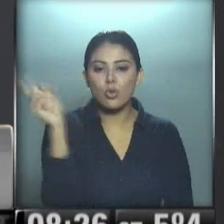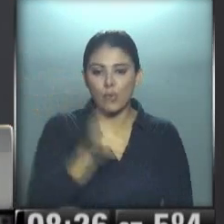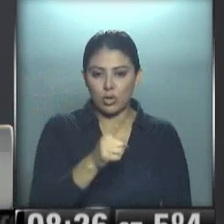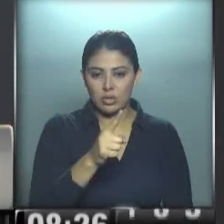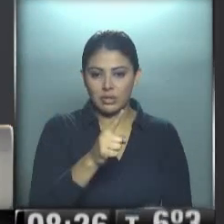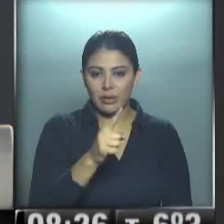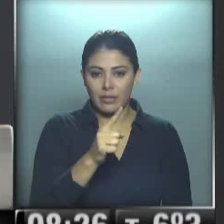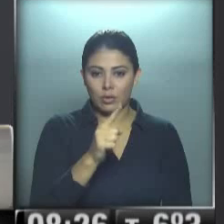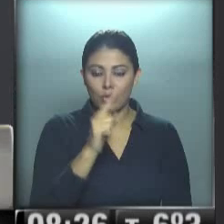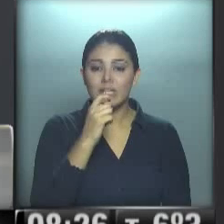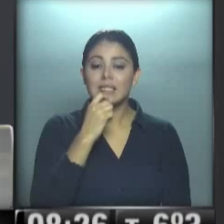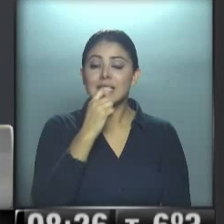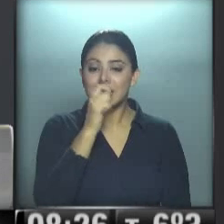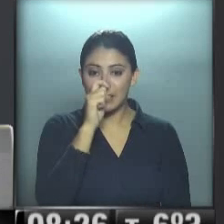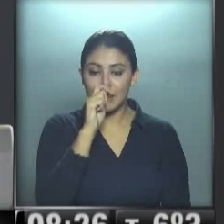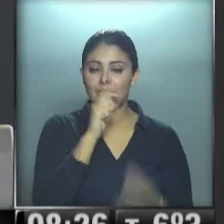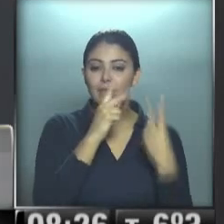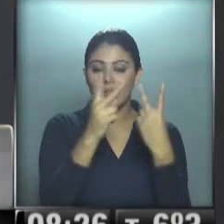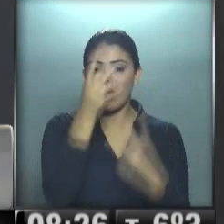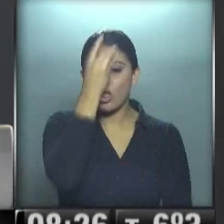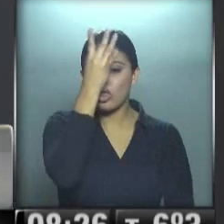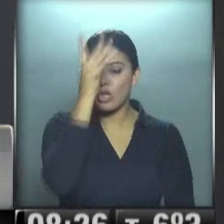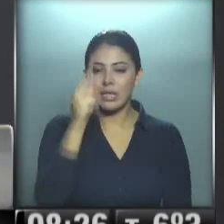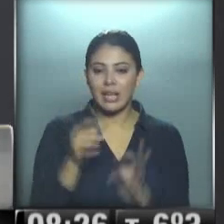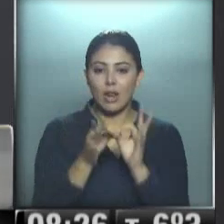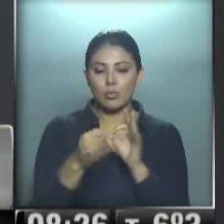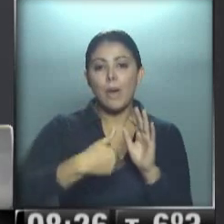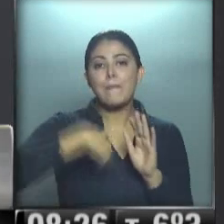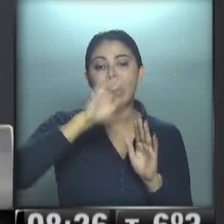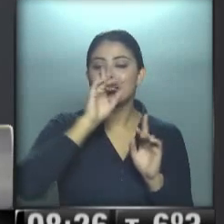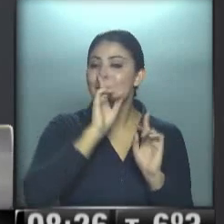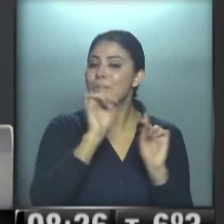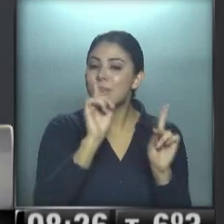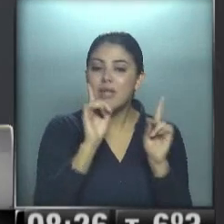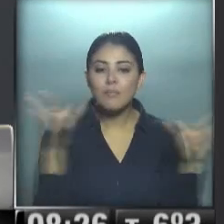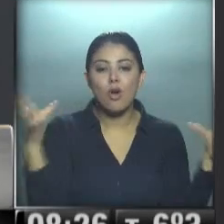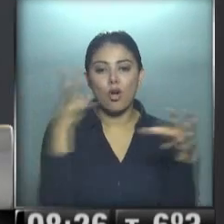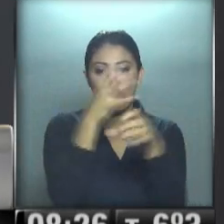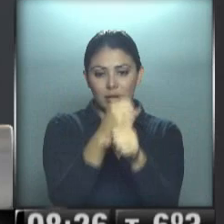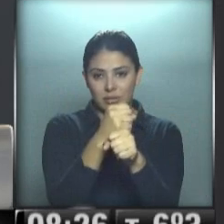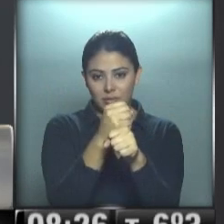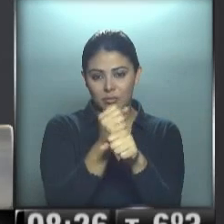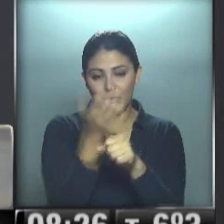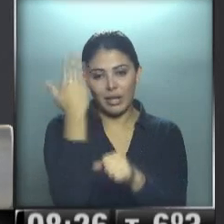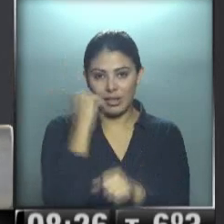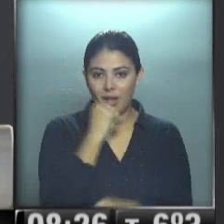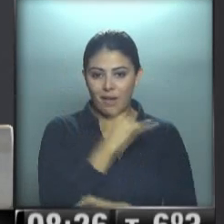en los recorridos mayores a 12 kilómetros en las mismas líneas anterior